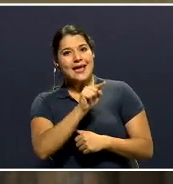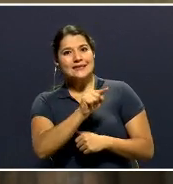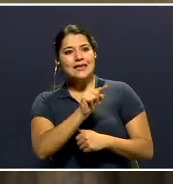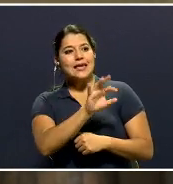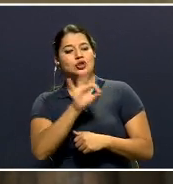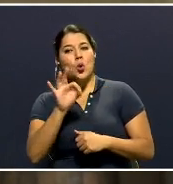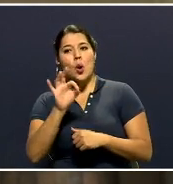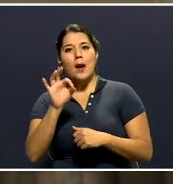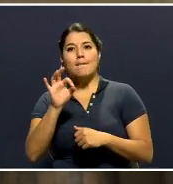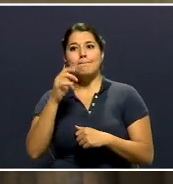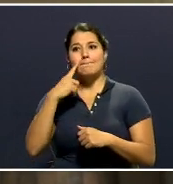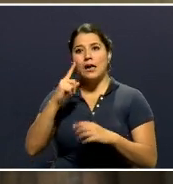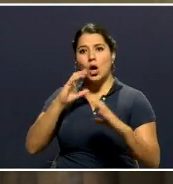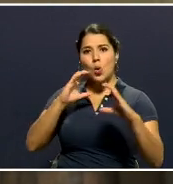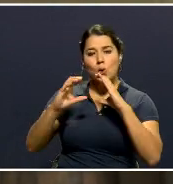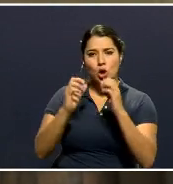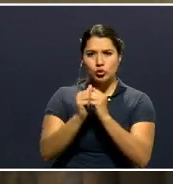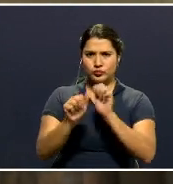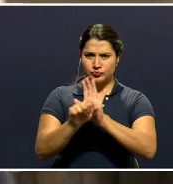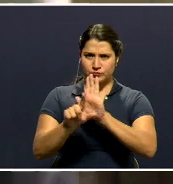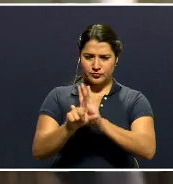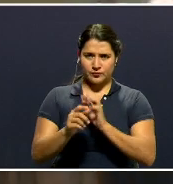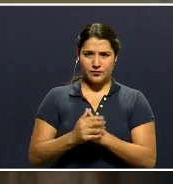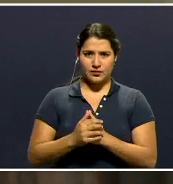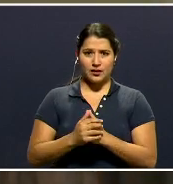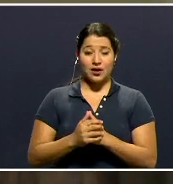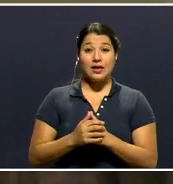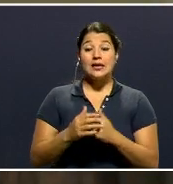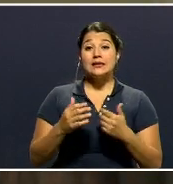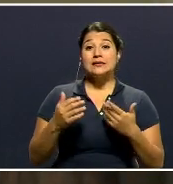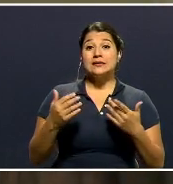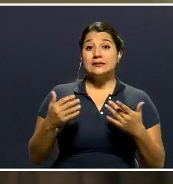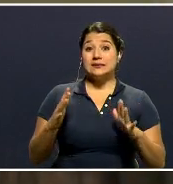Legislativa. Venimos de 2 exministros de la unidad